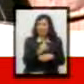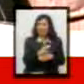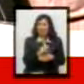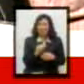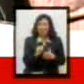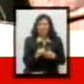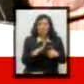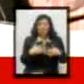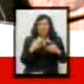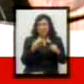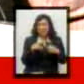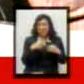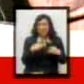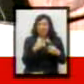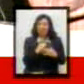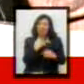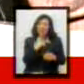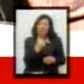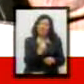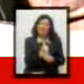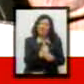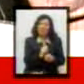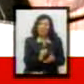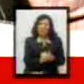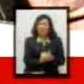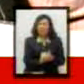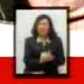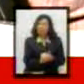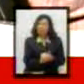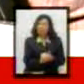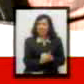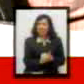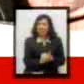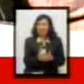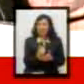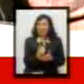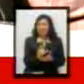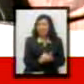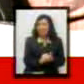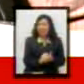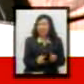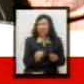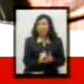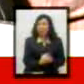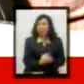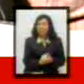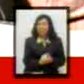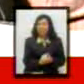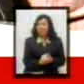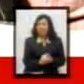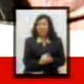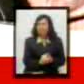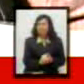y puedan acceder a un trabajo No ahora una un solo acápite este no sería